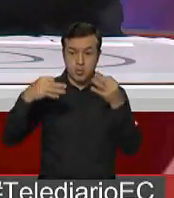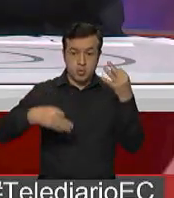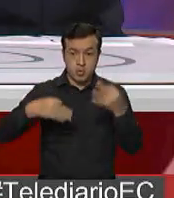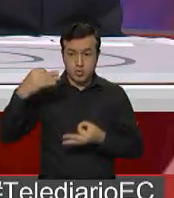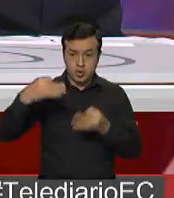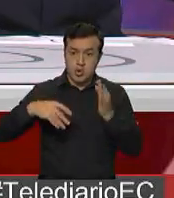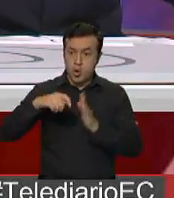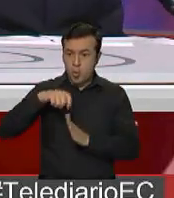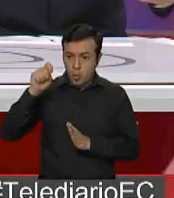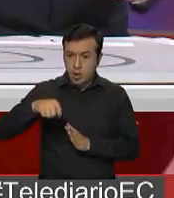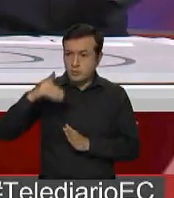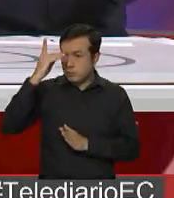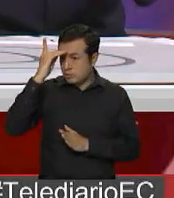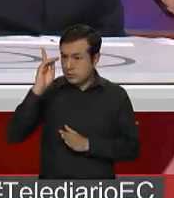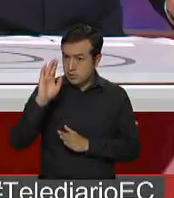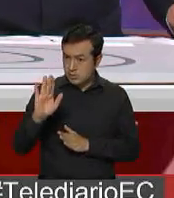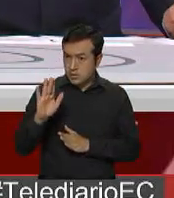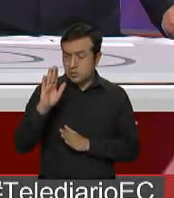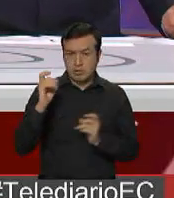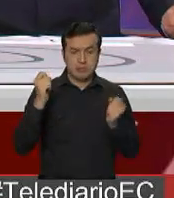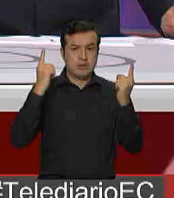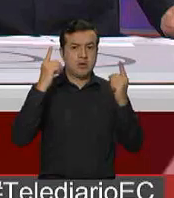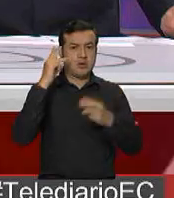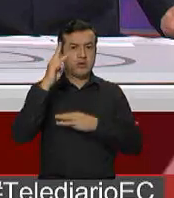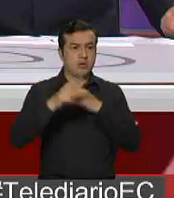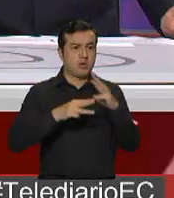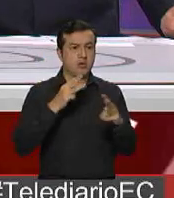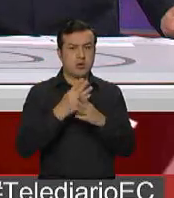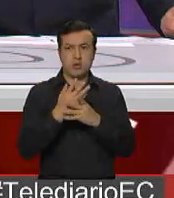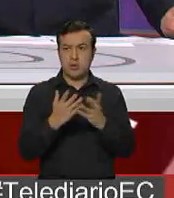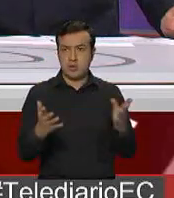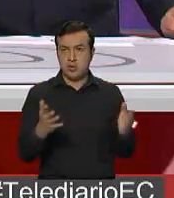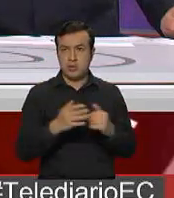justicia frente a los casos que han escandalizado al país.